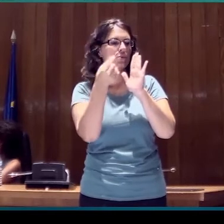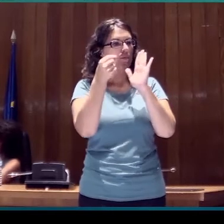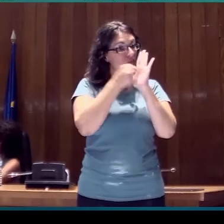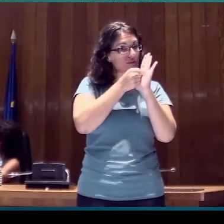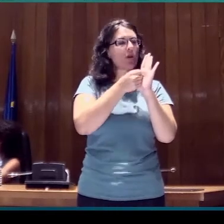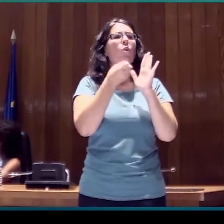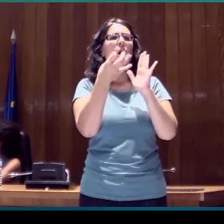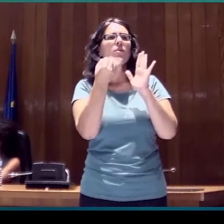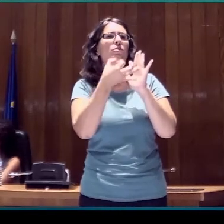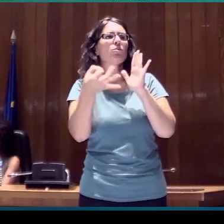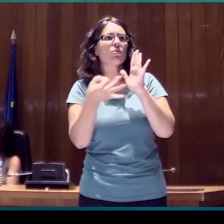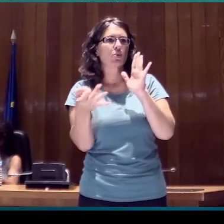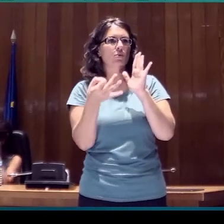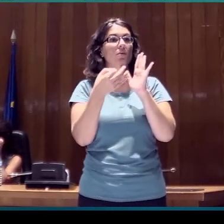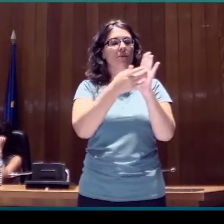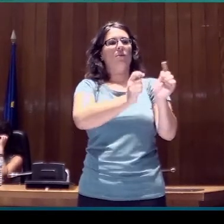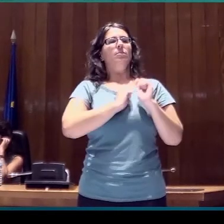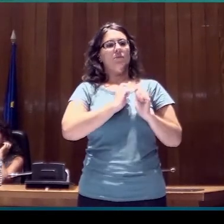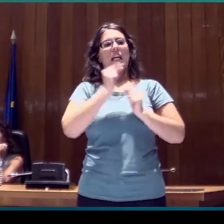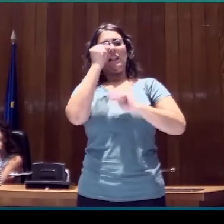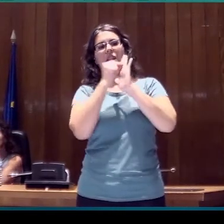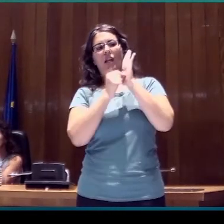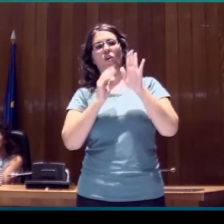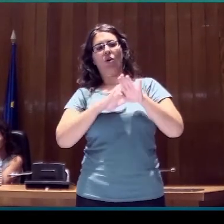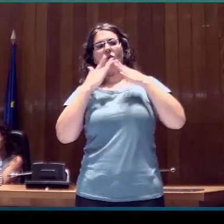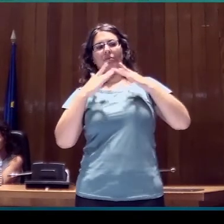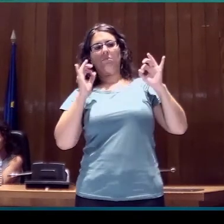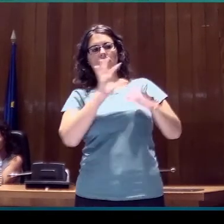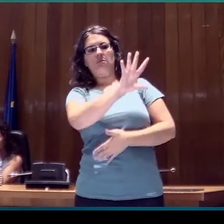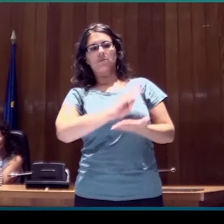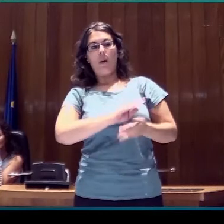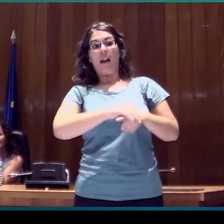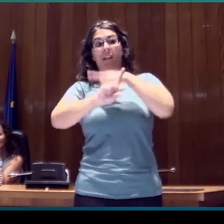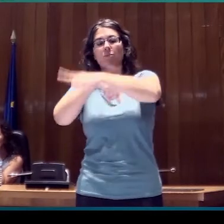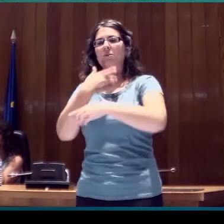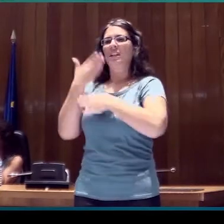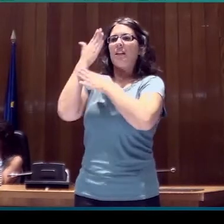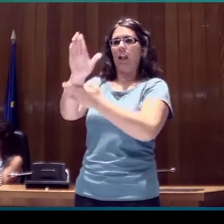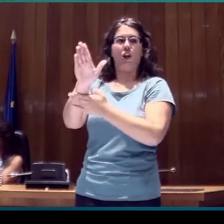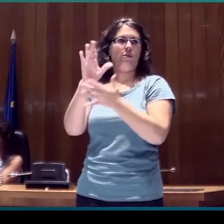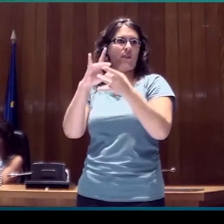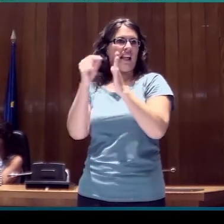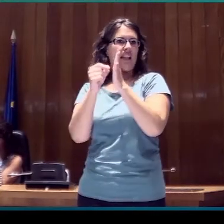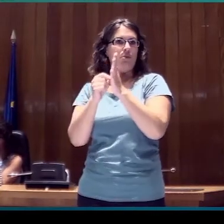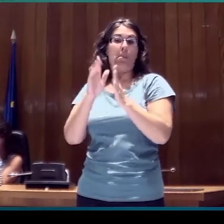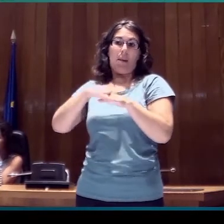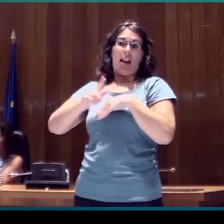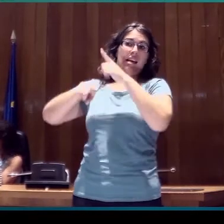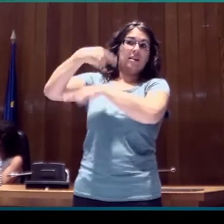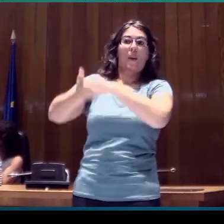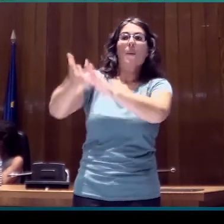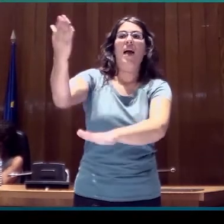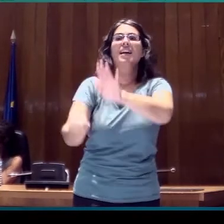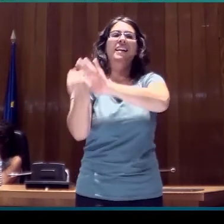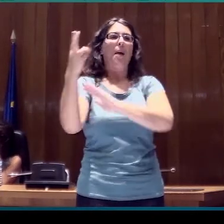nos daba un criterio objetivo para poder establecer un nuevo orden de presentación de los ítems en la versión 3 que se haga en el futuro. Es decir,